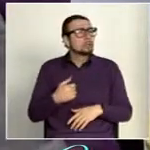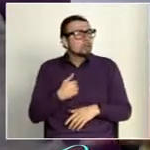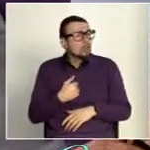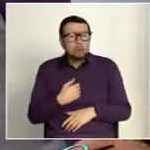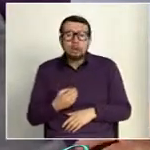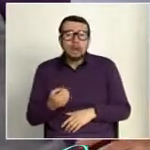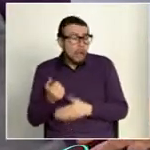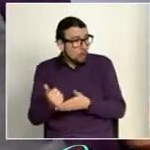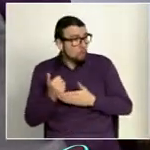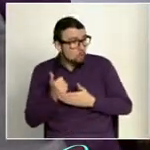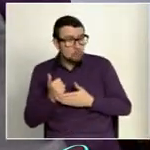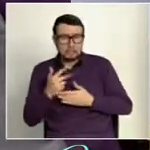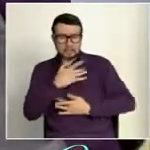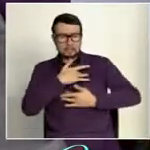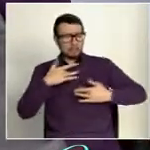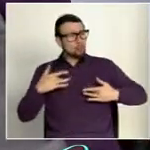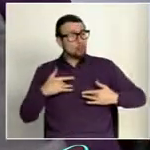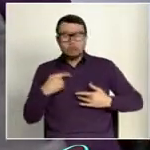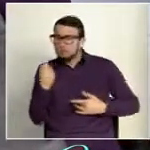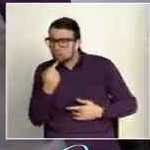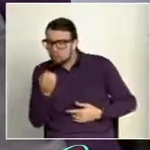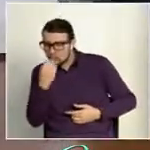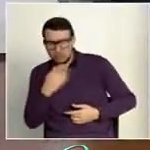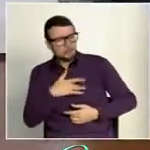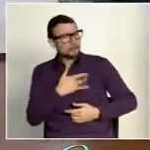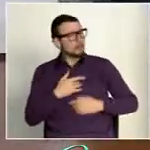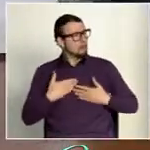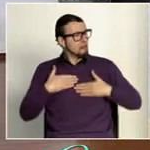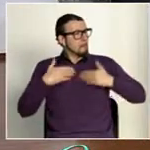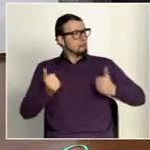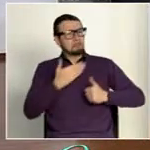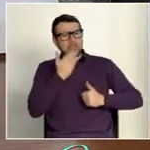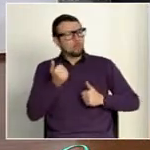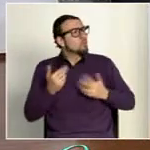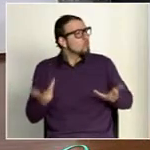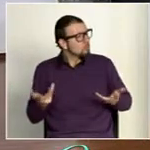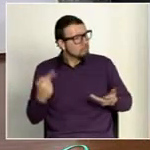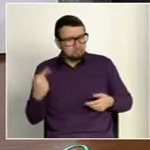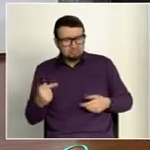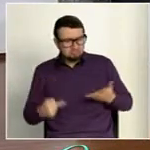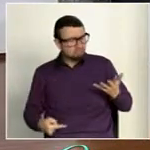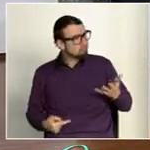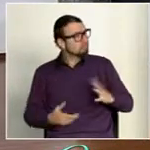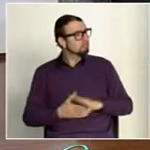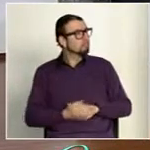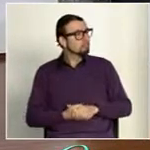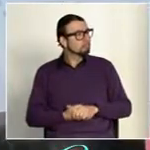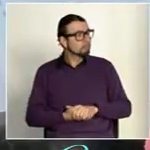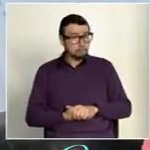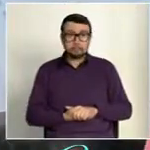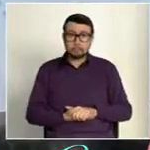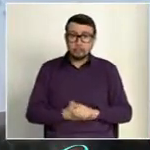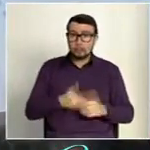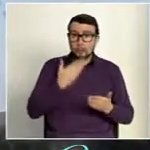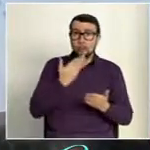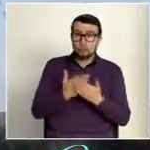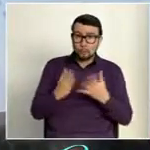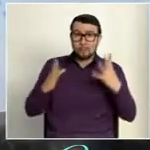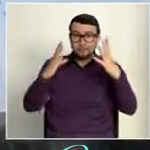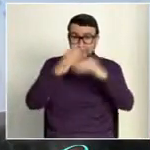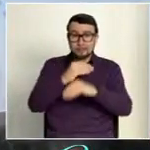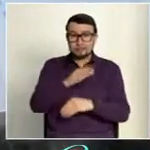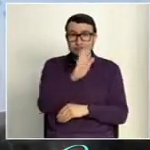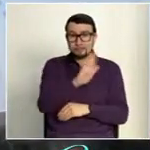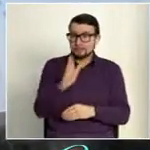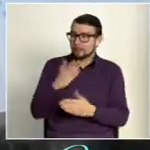mejoran la salud, cómo puedo sentirme mejor. Muy importante. Bueno, buenas noches a todos y muchas gracias por